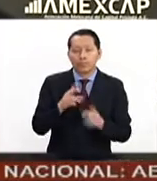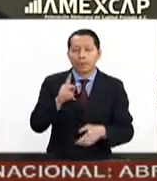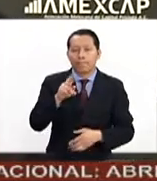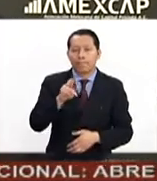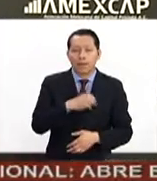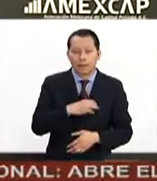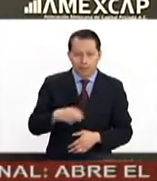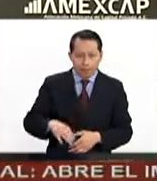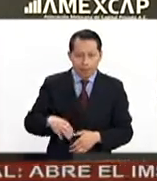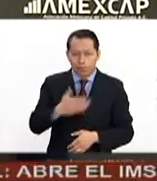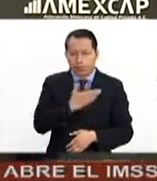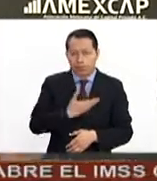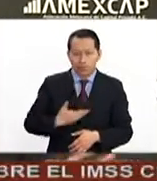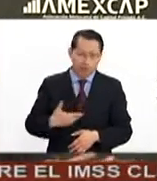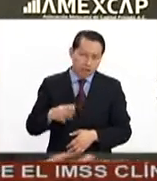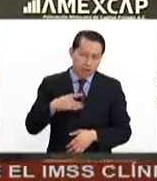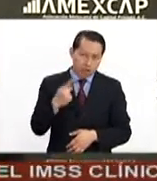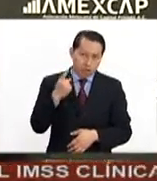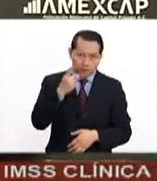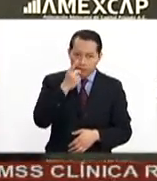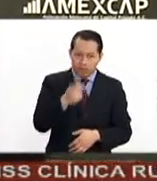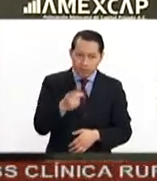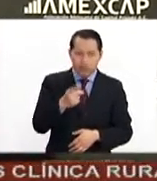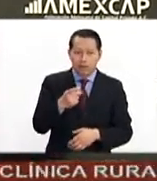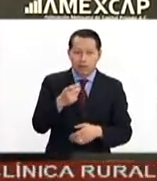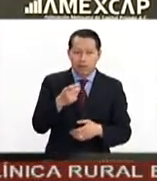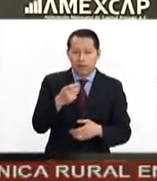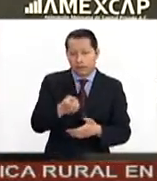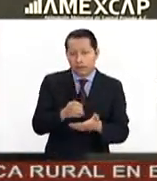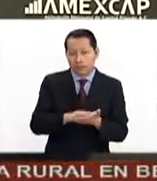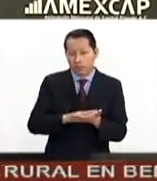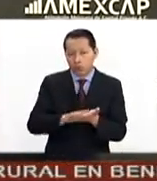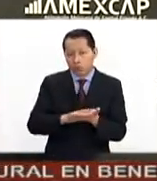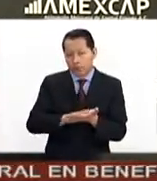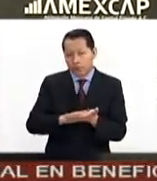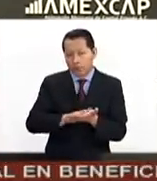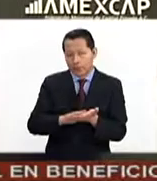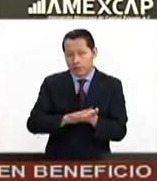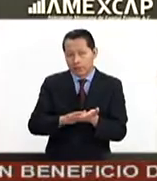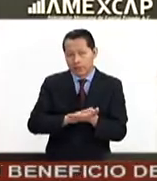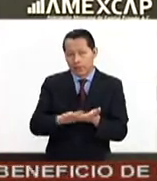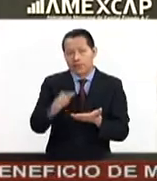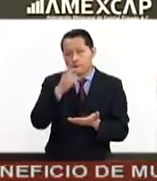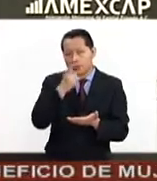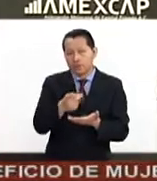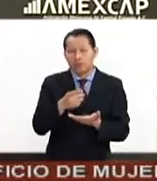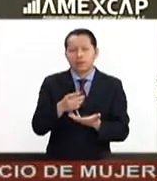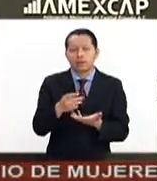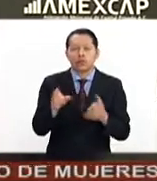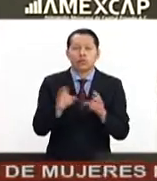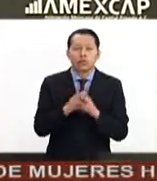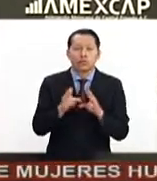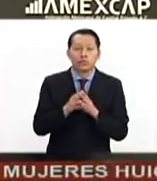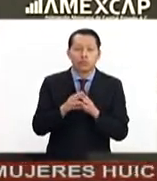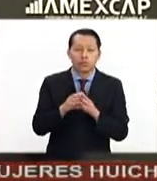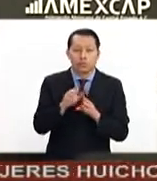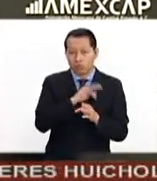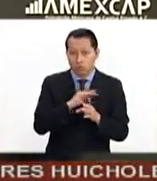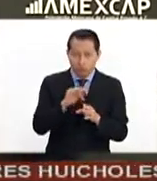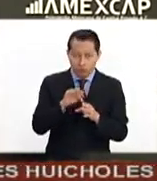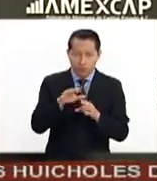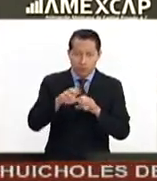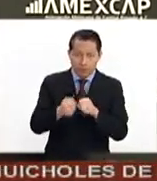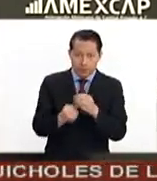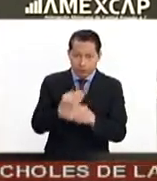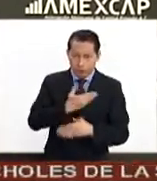precandidato a la presidencia que ha dicho que él va a borrar esto, ¿no? Que él, de llegar, echaría abajo el